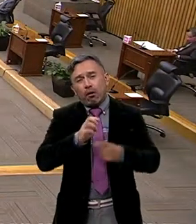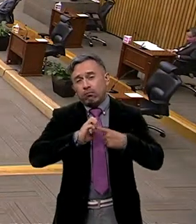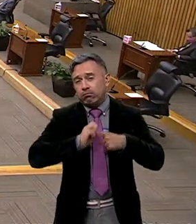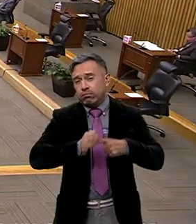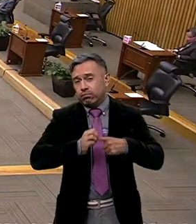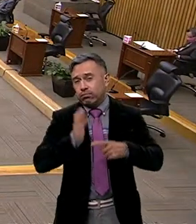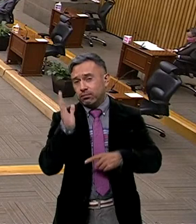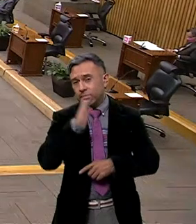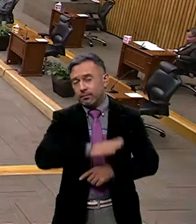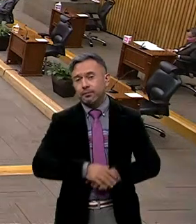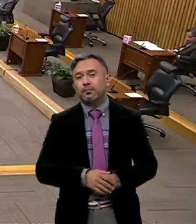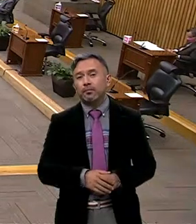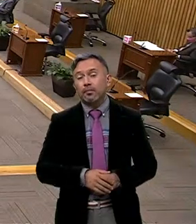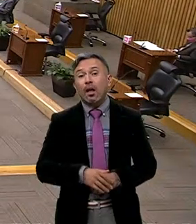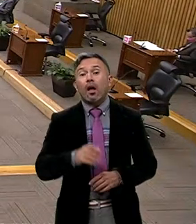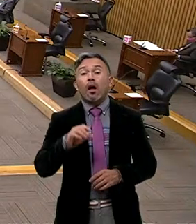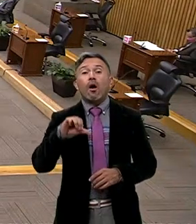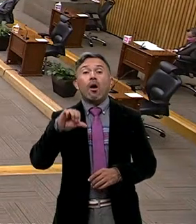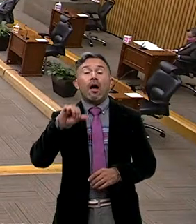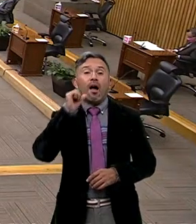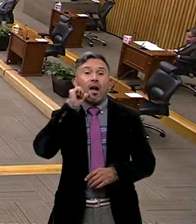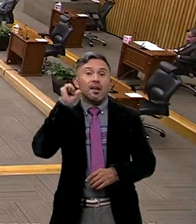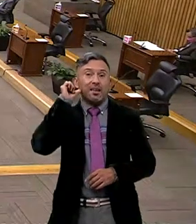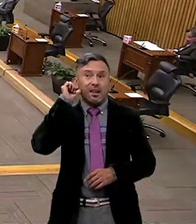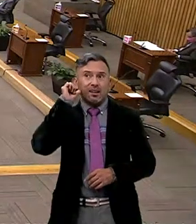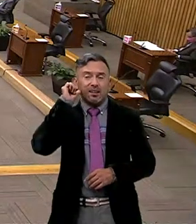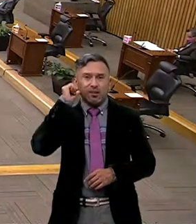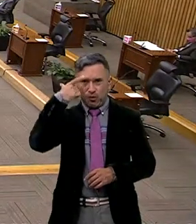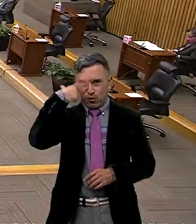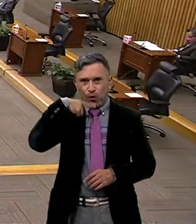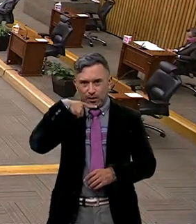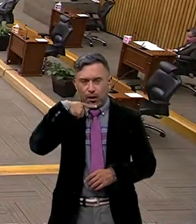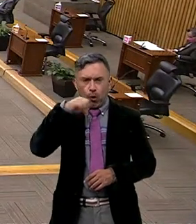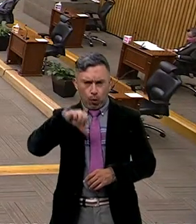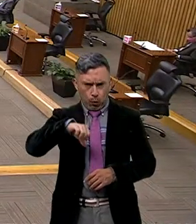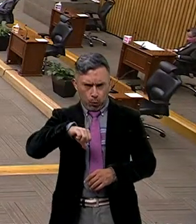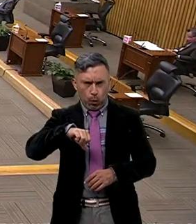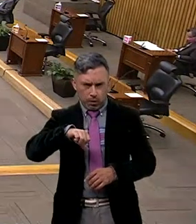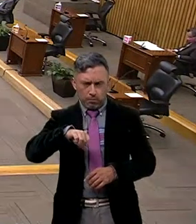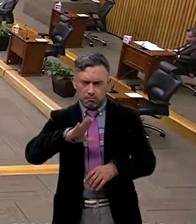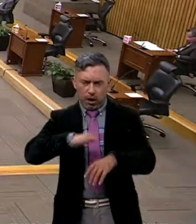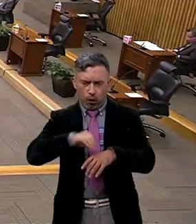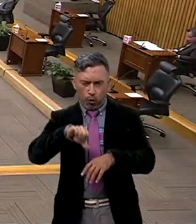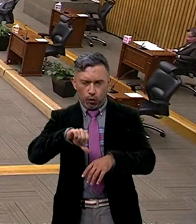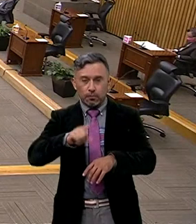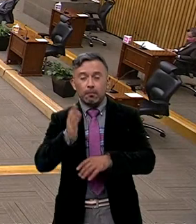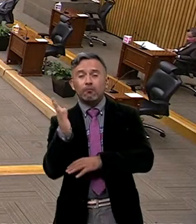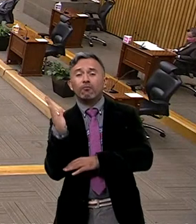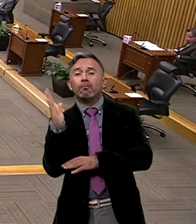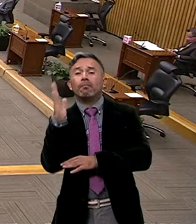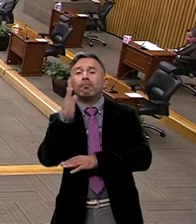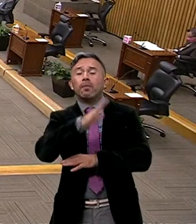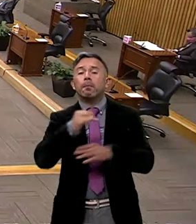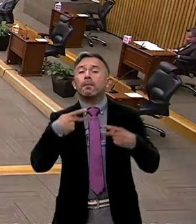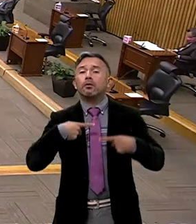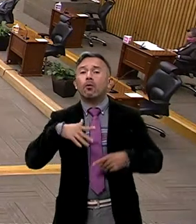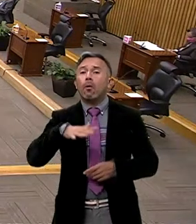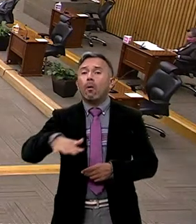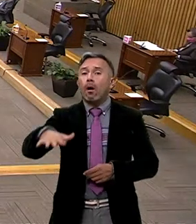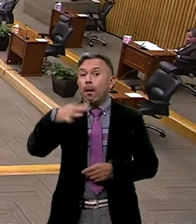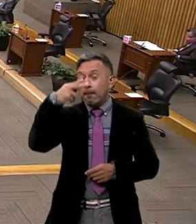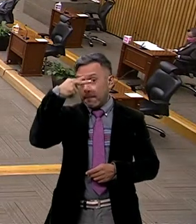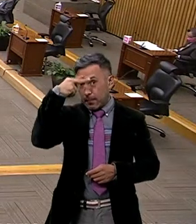y también de ayer y la tarde noche pero particularmente de hoy la sociedad mexicana a la que